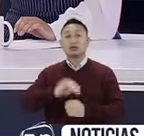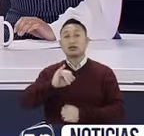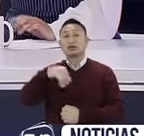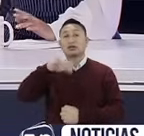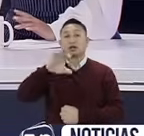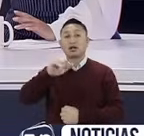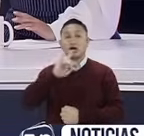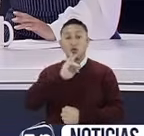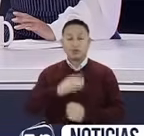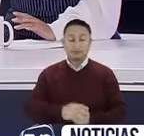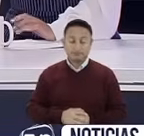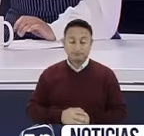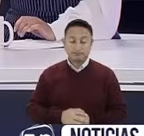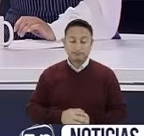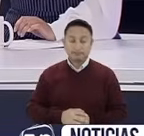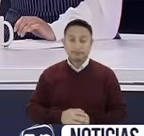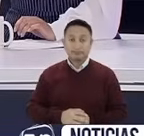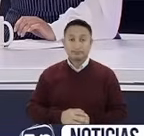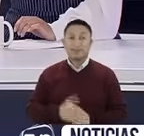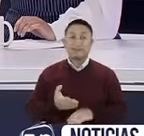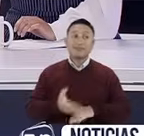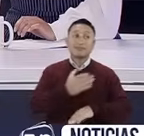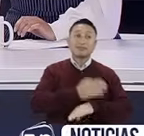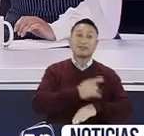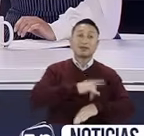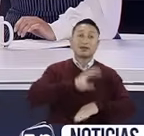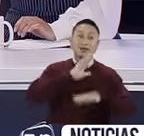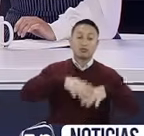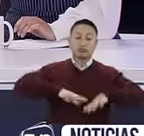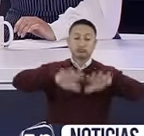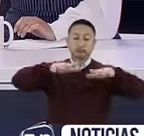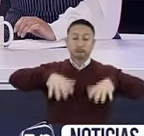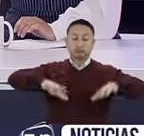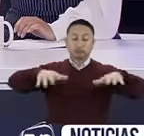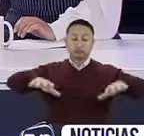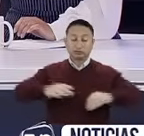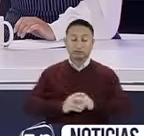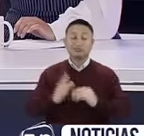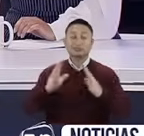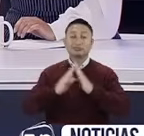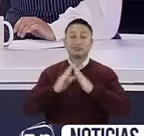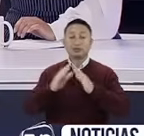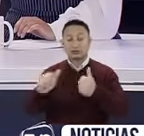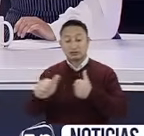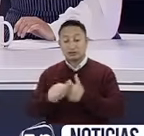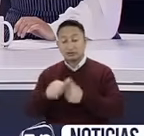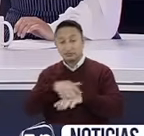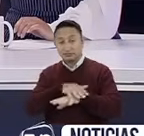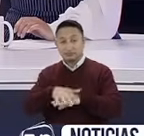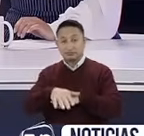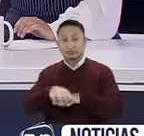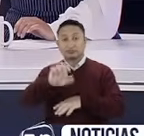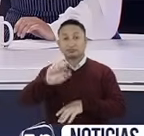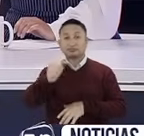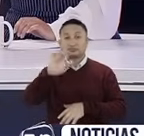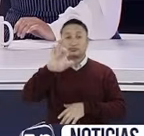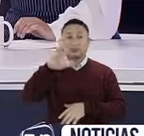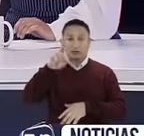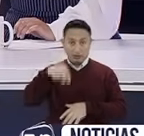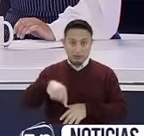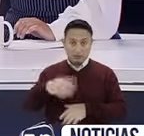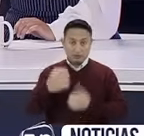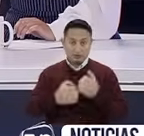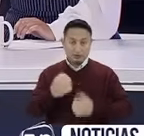tanto, el aguaje del fin de semana afectó a las viviendas asentadas al pie del Estero Salado en el suroeste de la urbe.